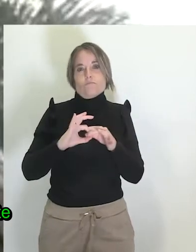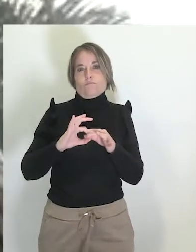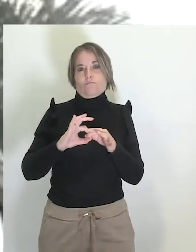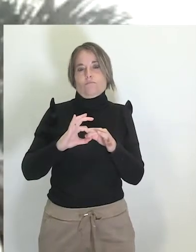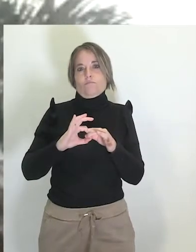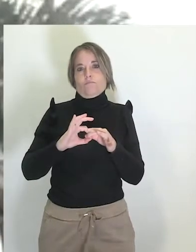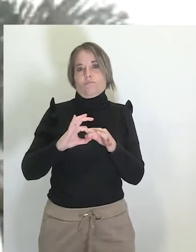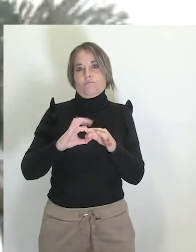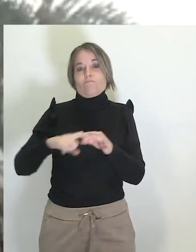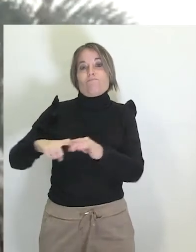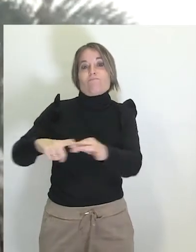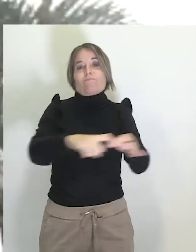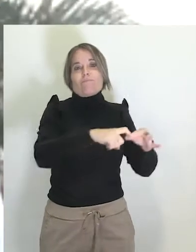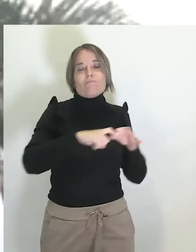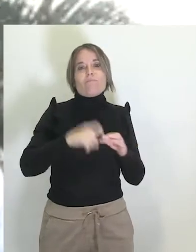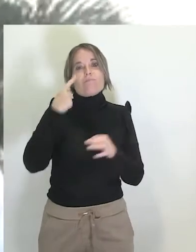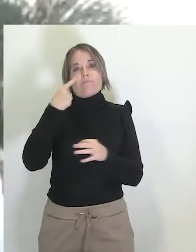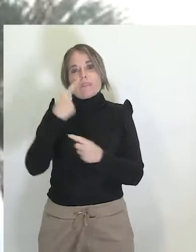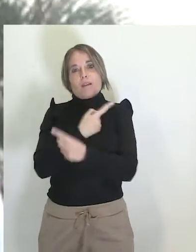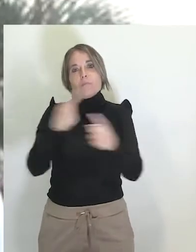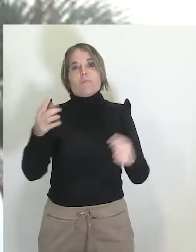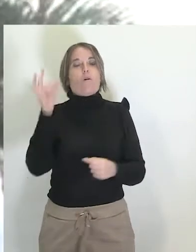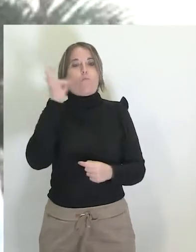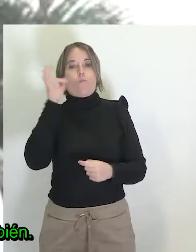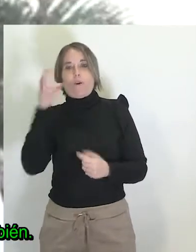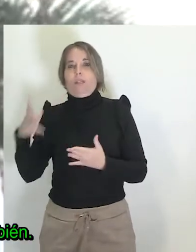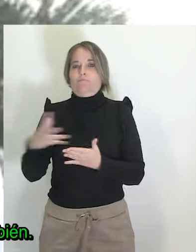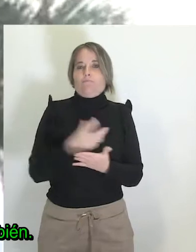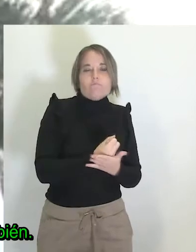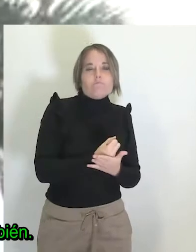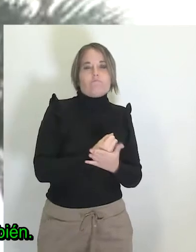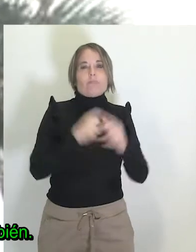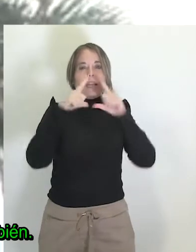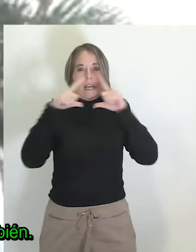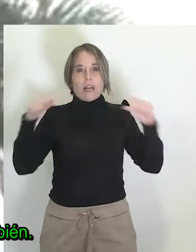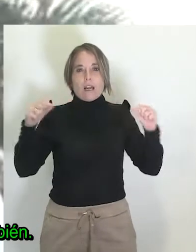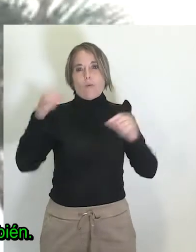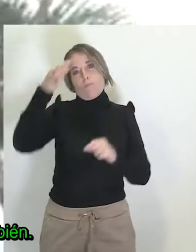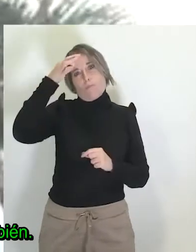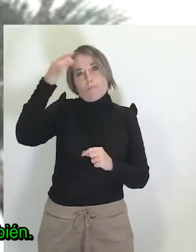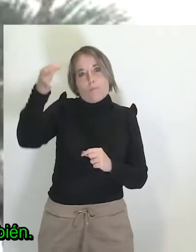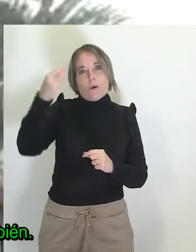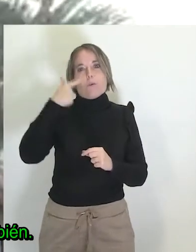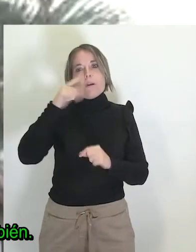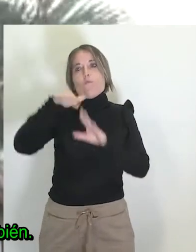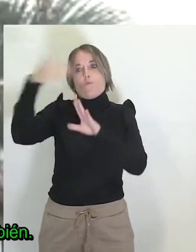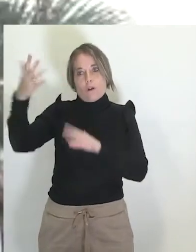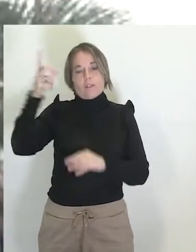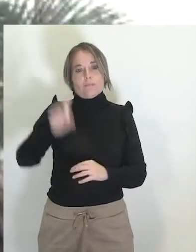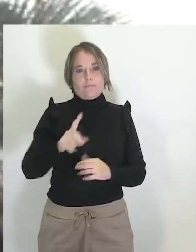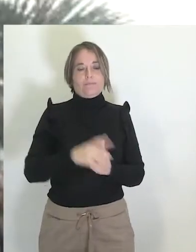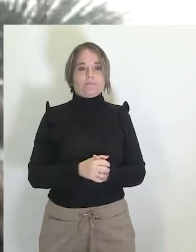llegue y que los ánimos lleguen a las mujeres que están en Nicaragua, al pueblo y a las que estamos fuera